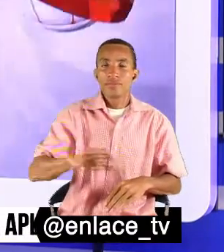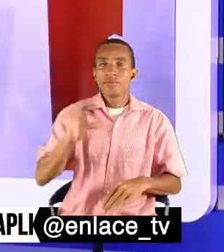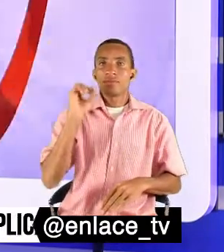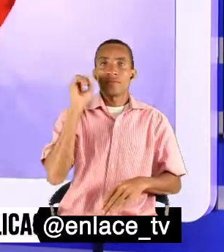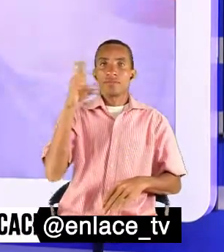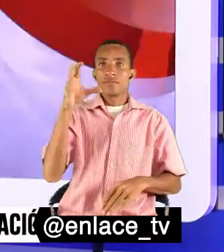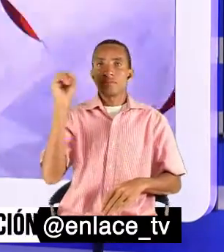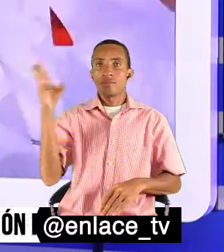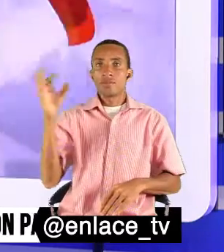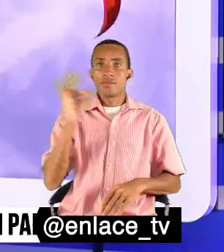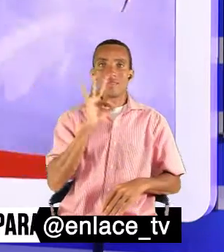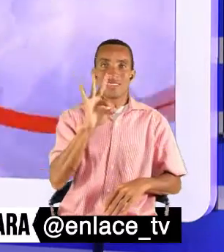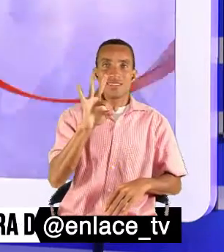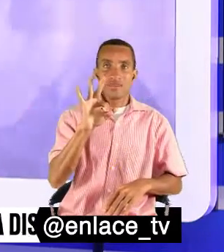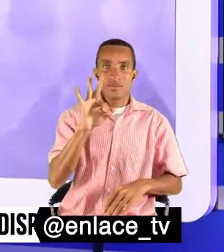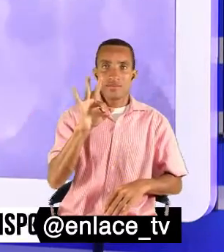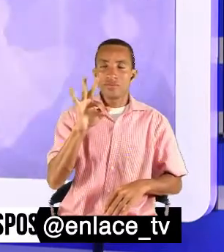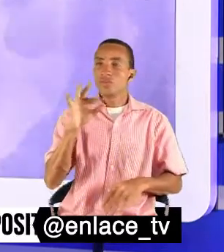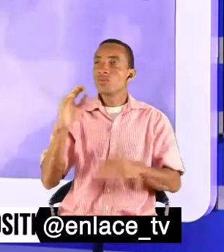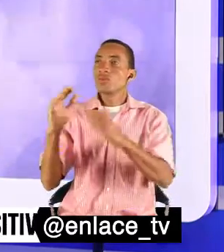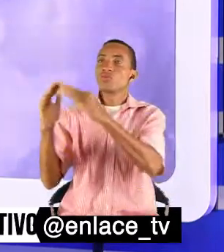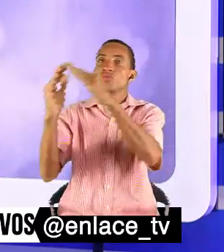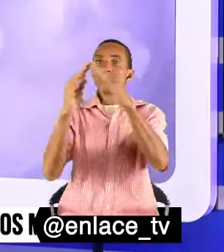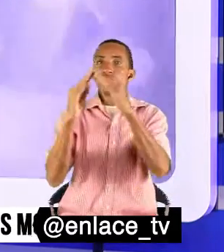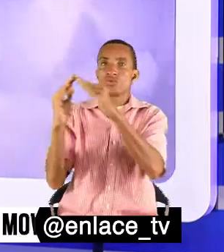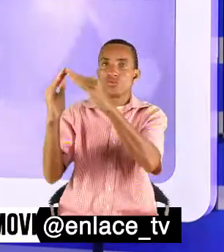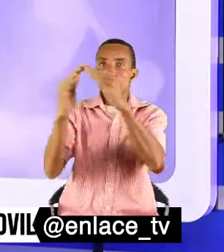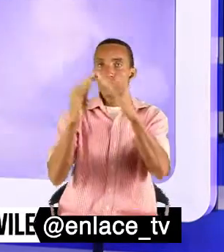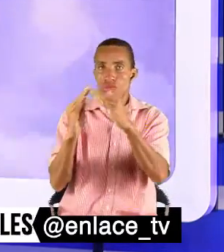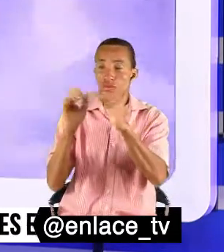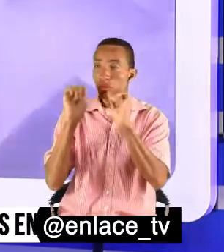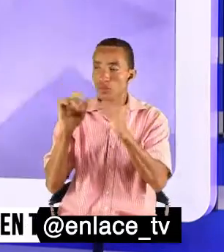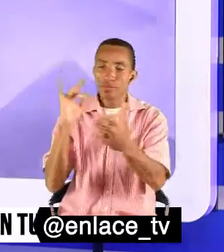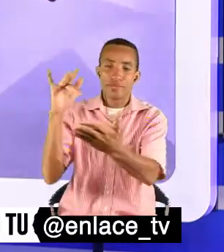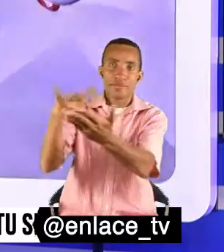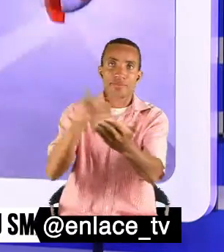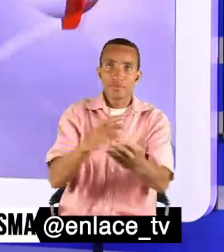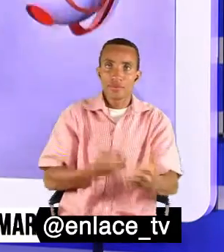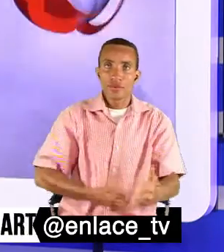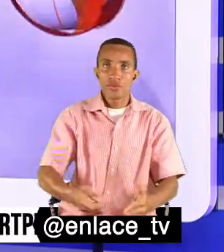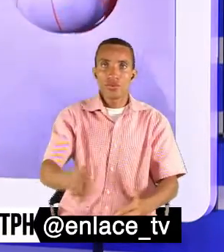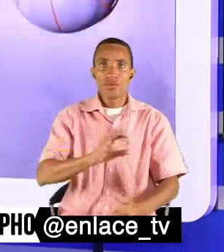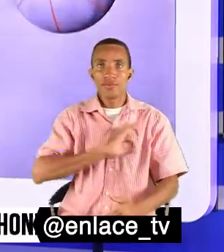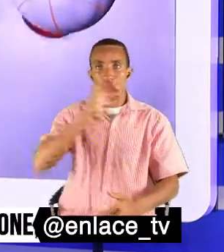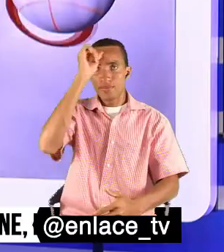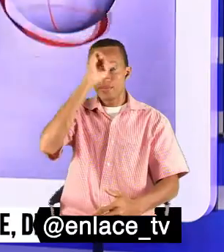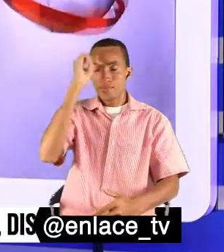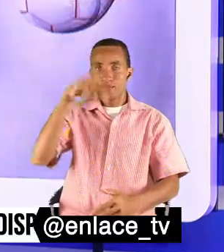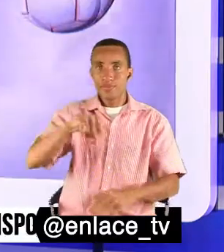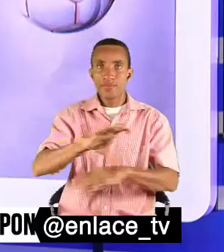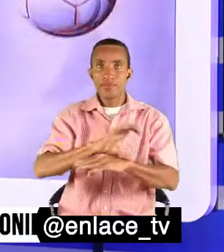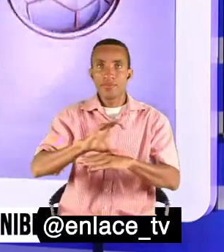Barranca Bermeja y varios del área metropolitana tendrán participación este fin de semana en nuestra ciudad.